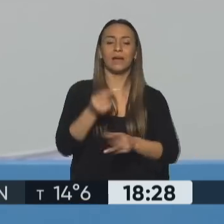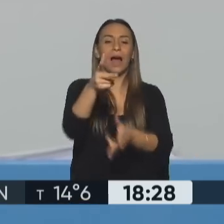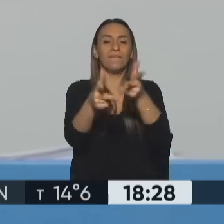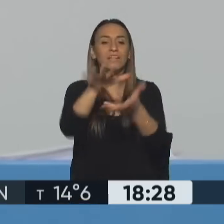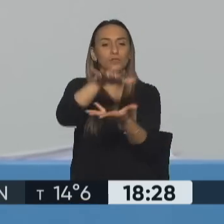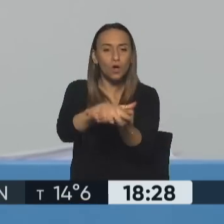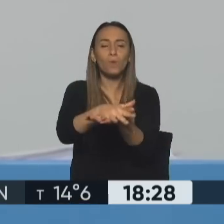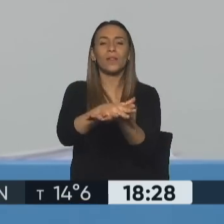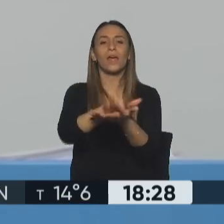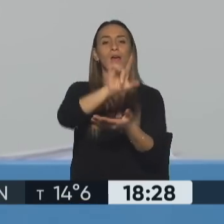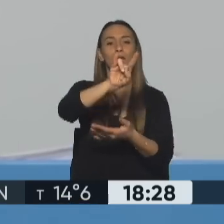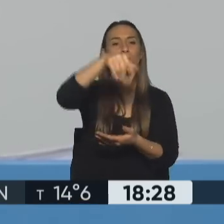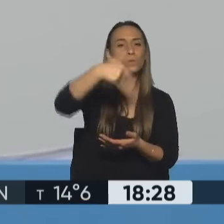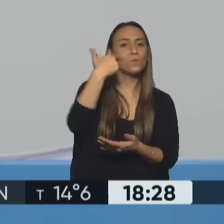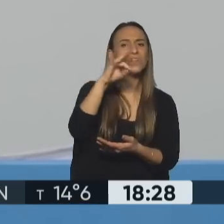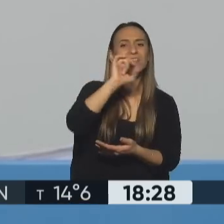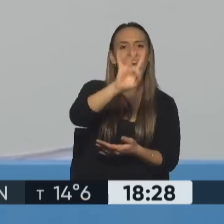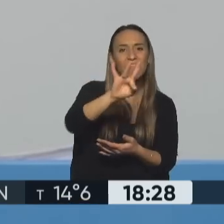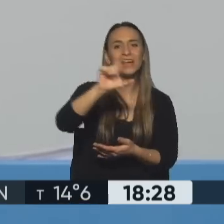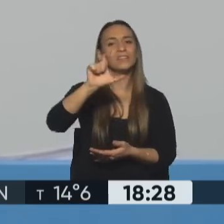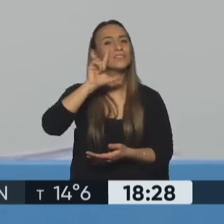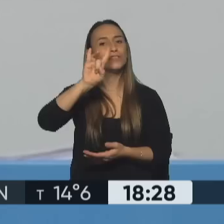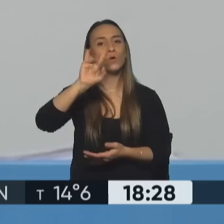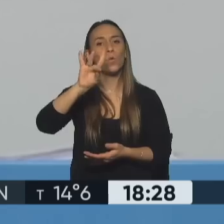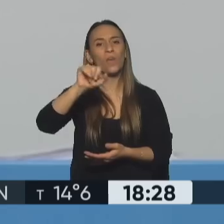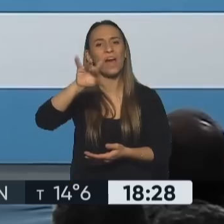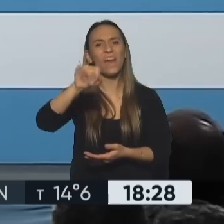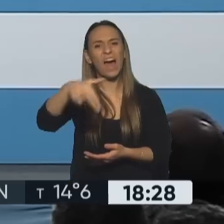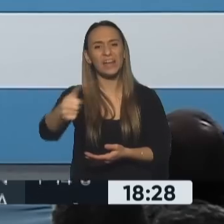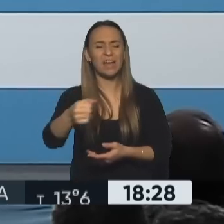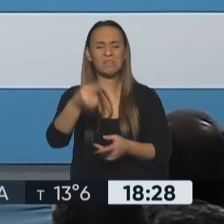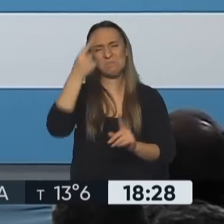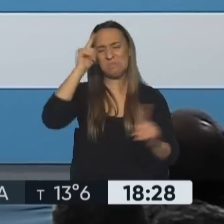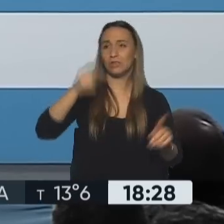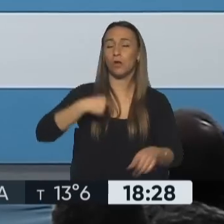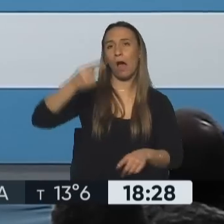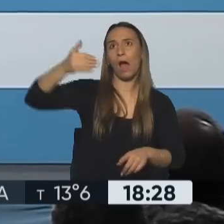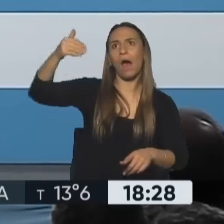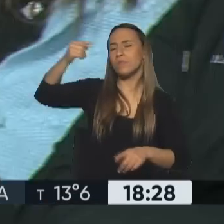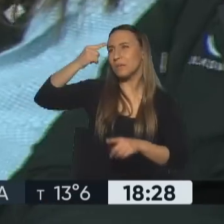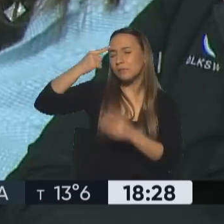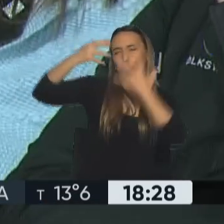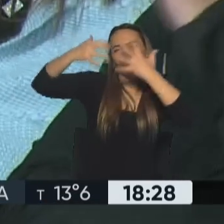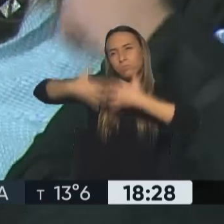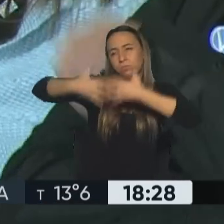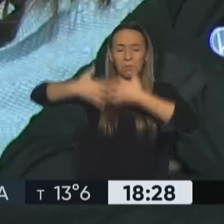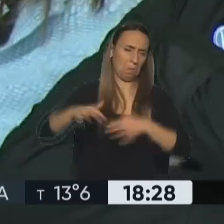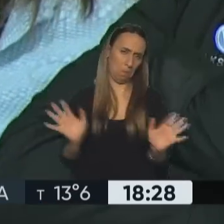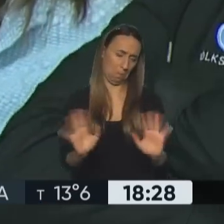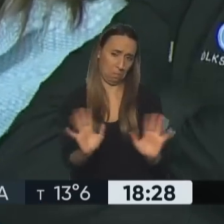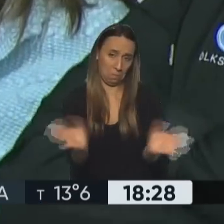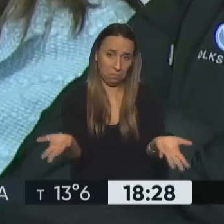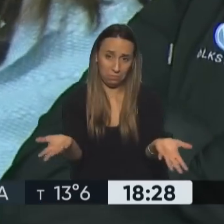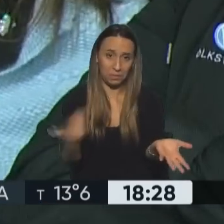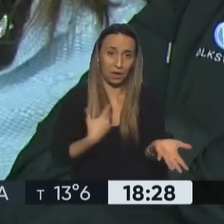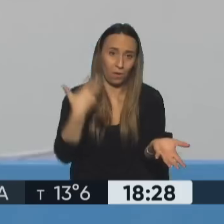Ciudadana. Tampoco me asignes que había pensado el nombre con tanta anterioridad. No. Lo que pasa es que me acordaba